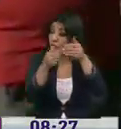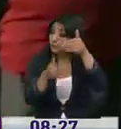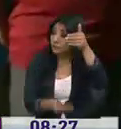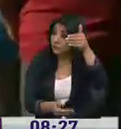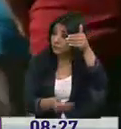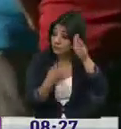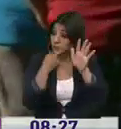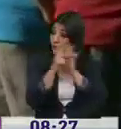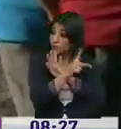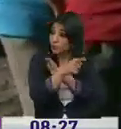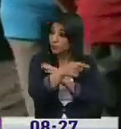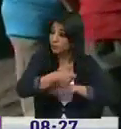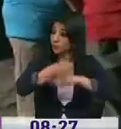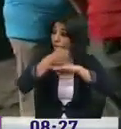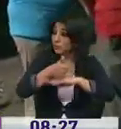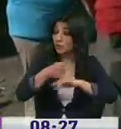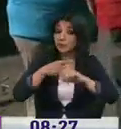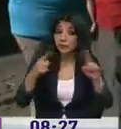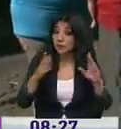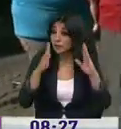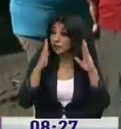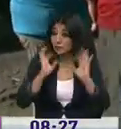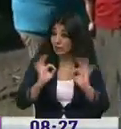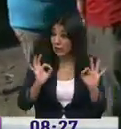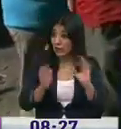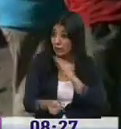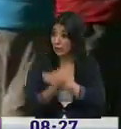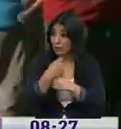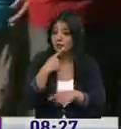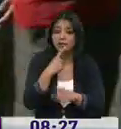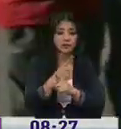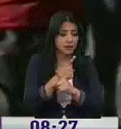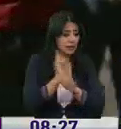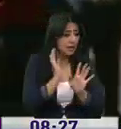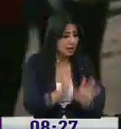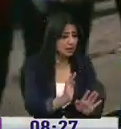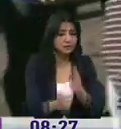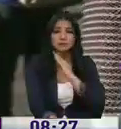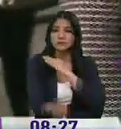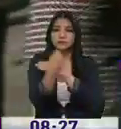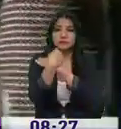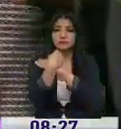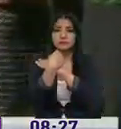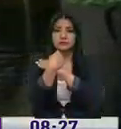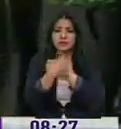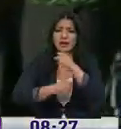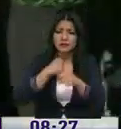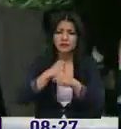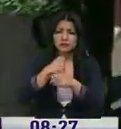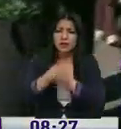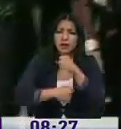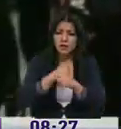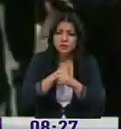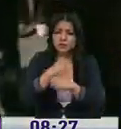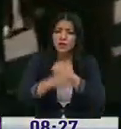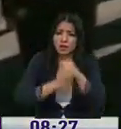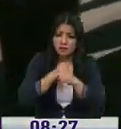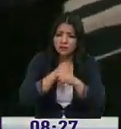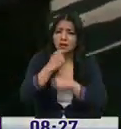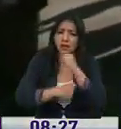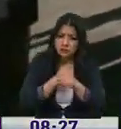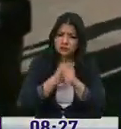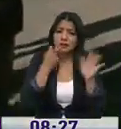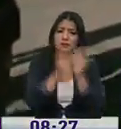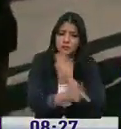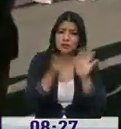han realizado a la autoridad, pero han hecho caso omiso. Exacto, nos han hecho caso omiso. Tenemos años de denuncias, de robos, de asaltos.